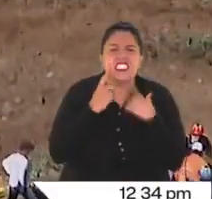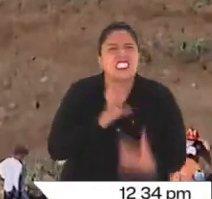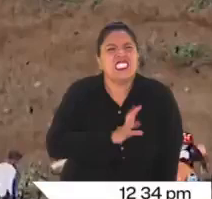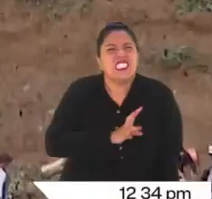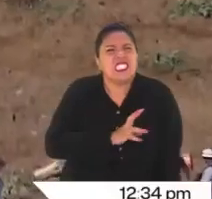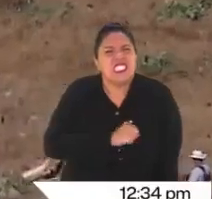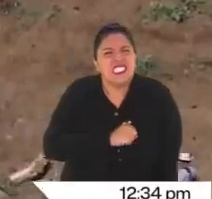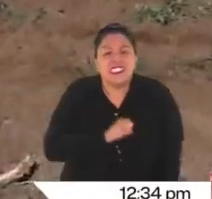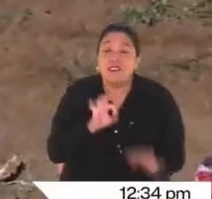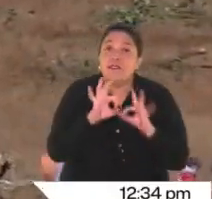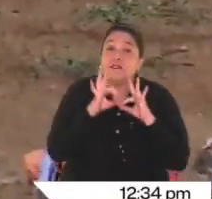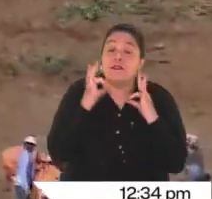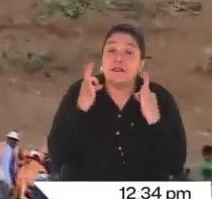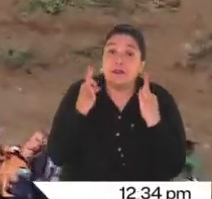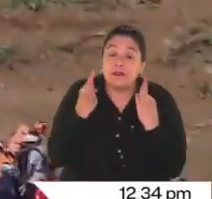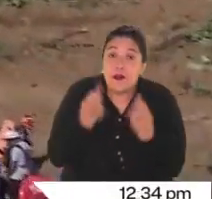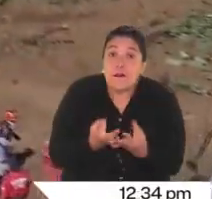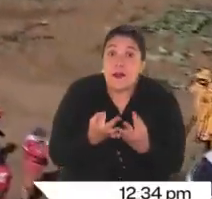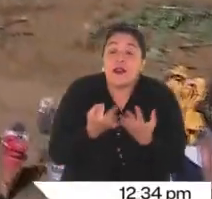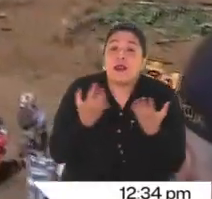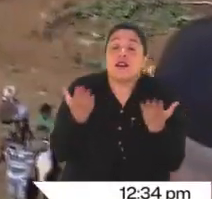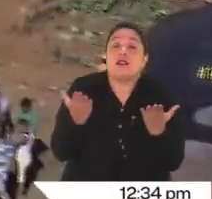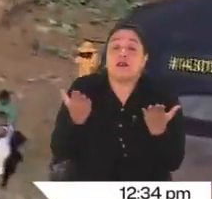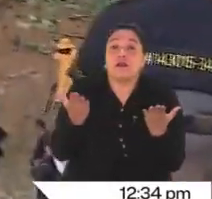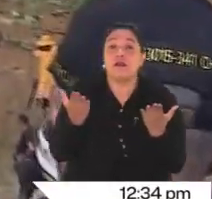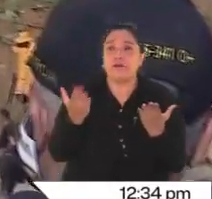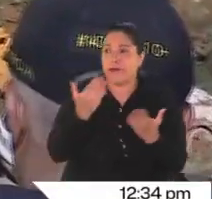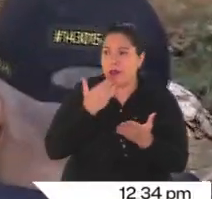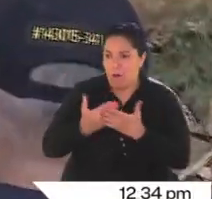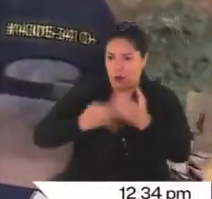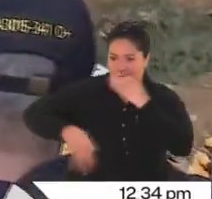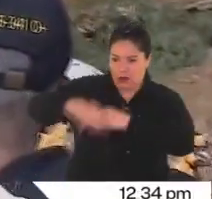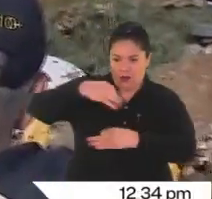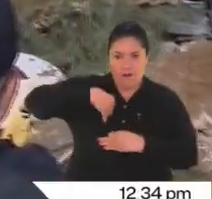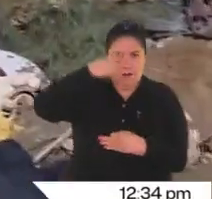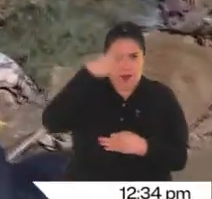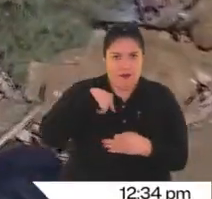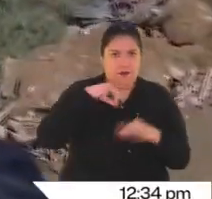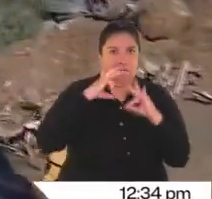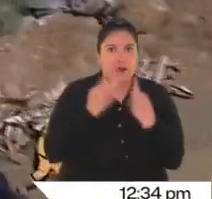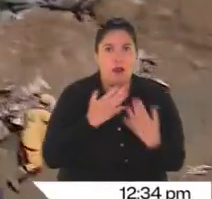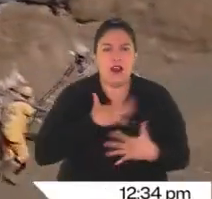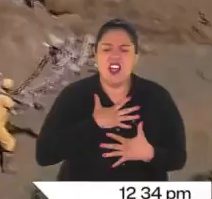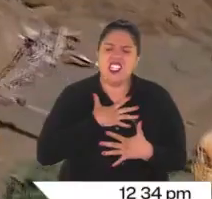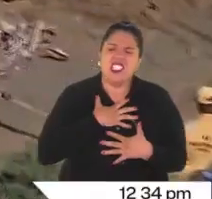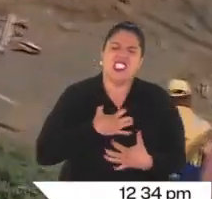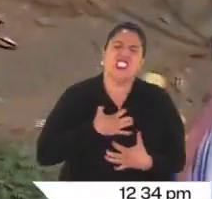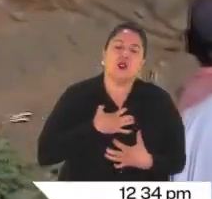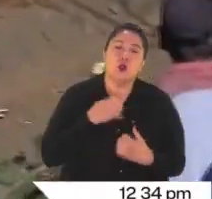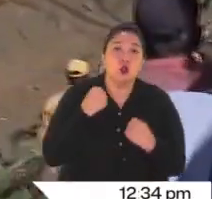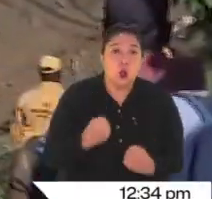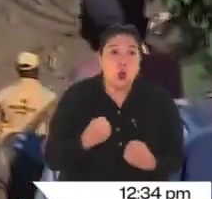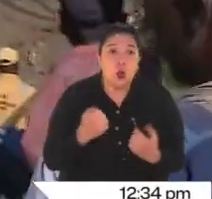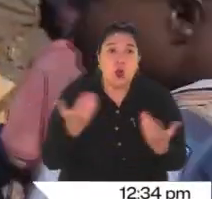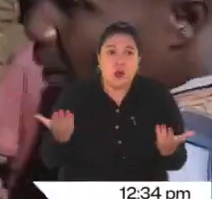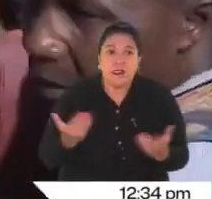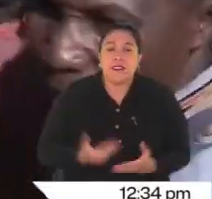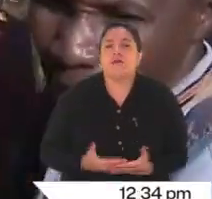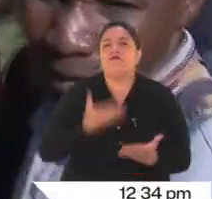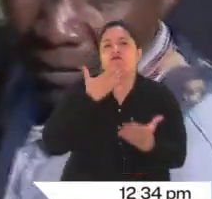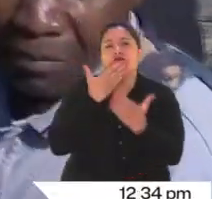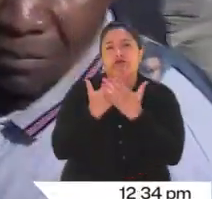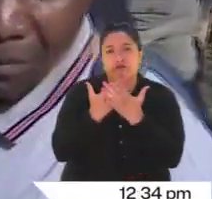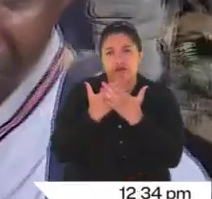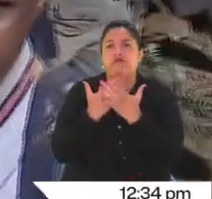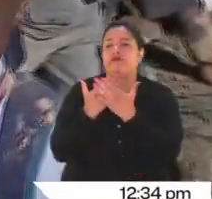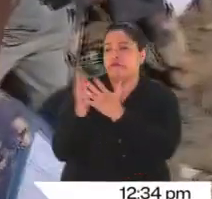familia, porque uno se pone, o sea, donde fuera familia de uno, hay personas que también sufren por eso. Bueno, Jean Carlos, muchísimas gracias por acompañarnos a esta